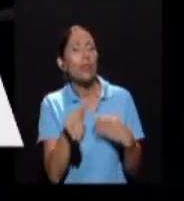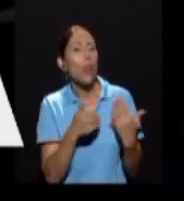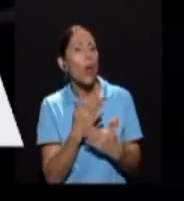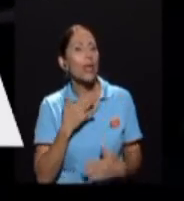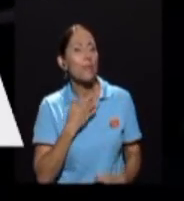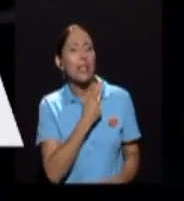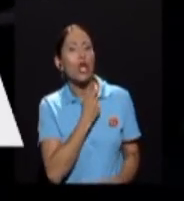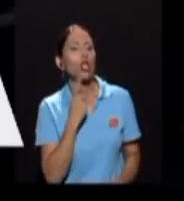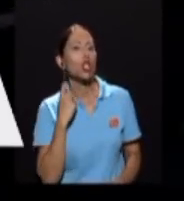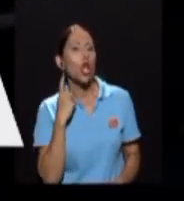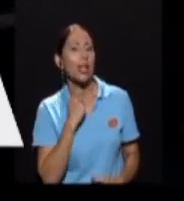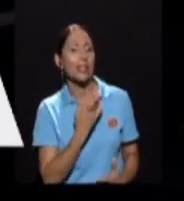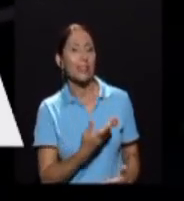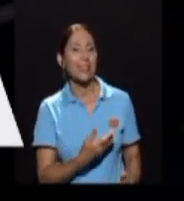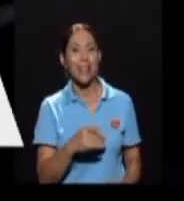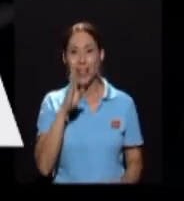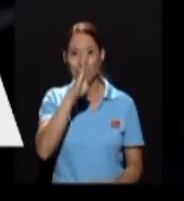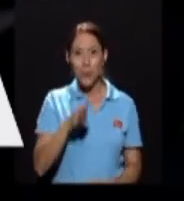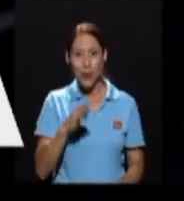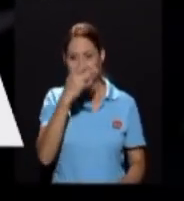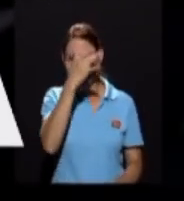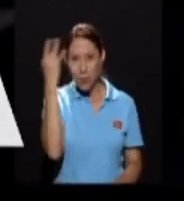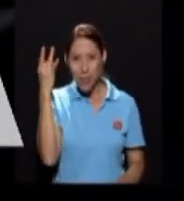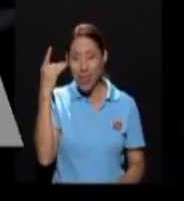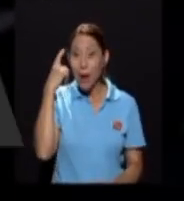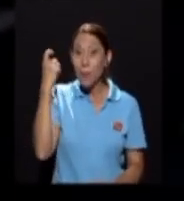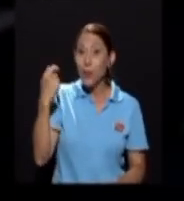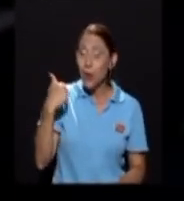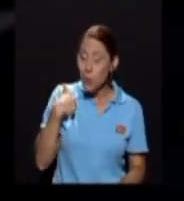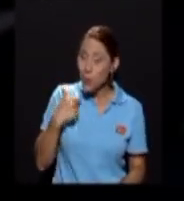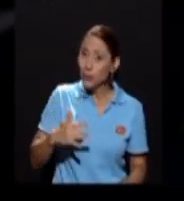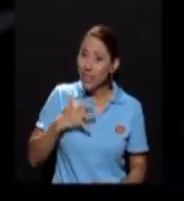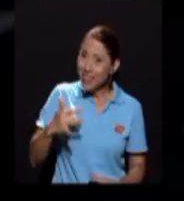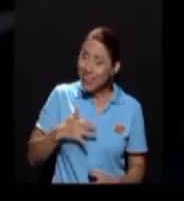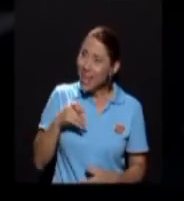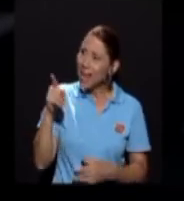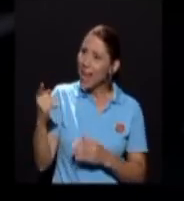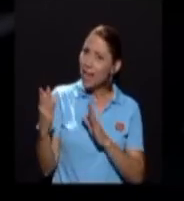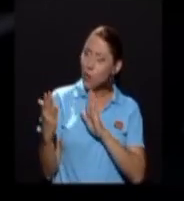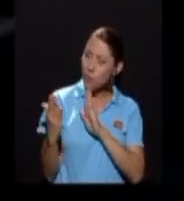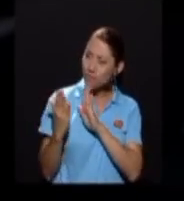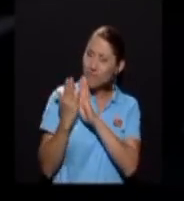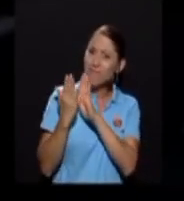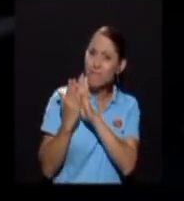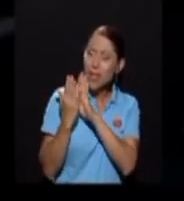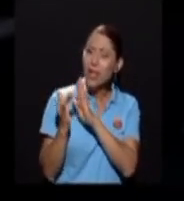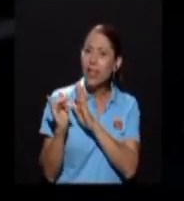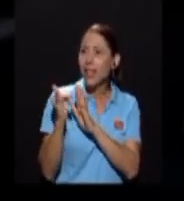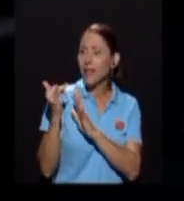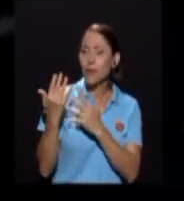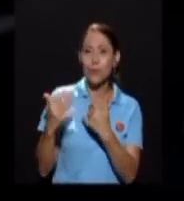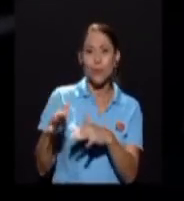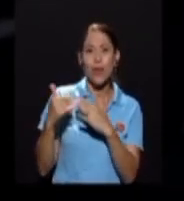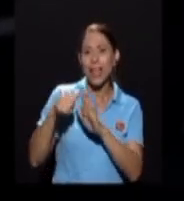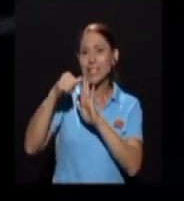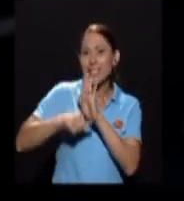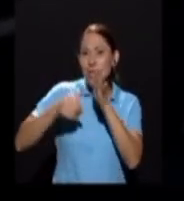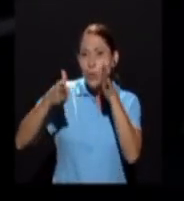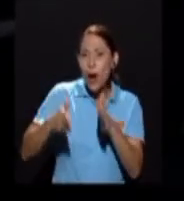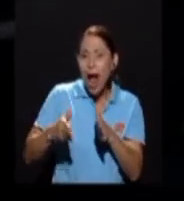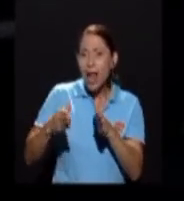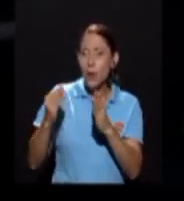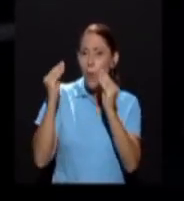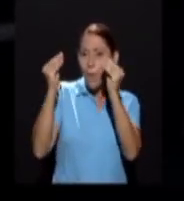cuento del que le gastábamos las lociones, porque uno lo sentía que seguía siendo el cirujano maestro nuestro